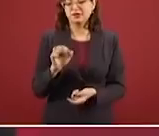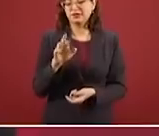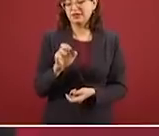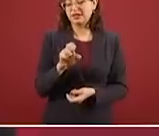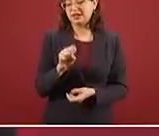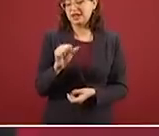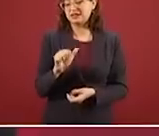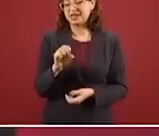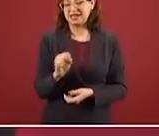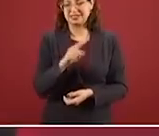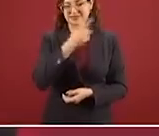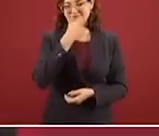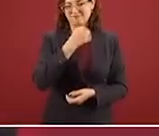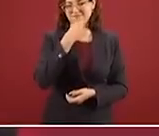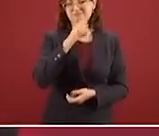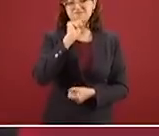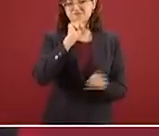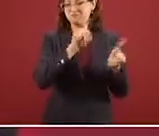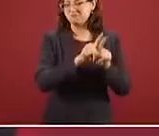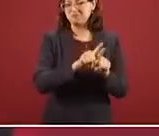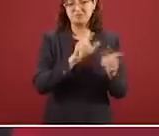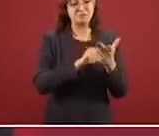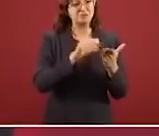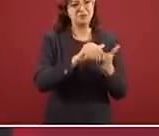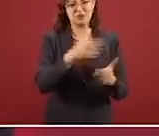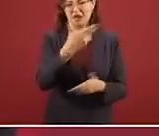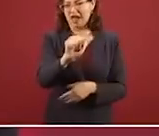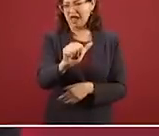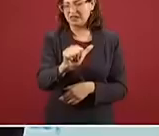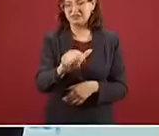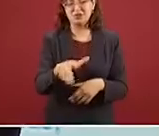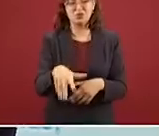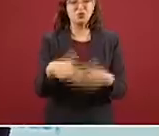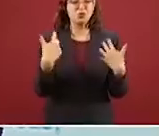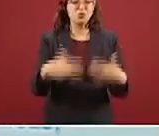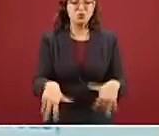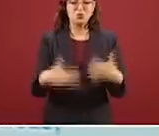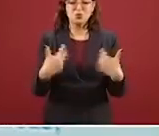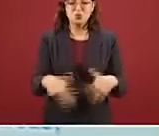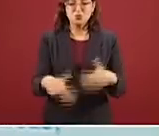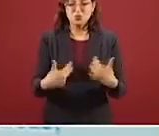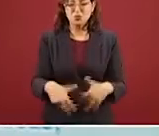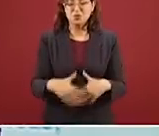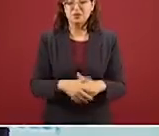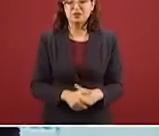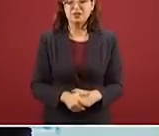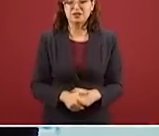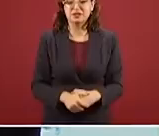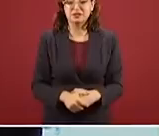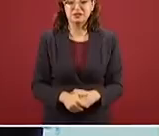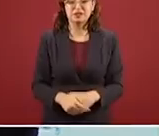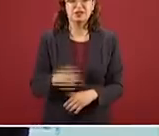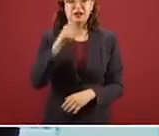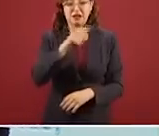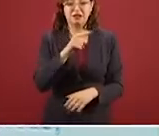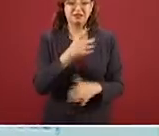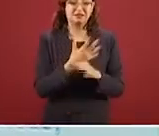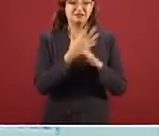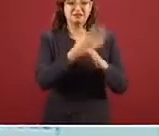tenía también millones de hectáreas. Por eso se decía que Terrazas no era de